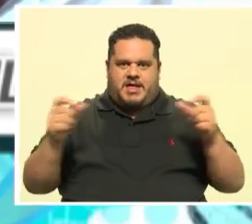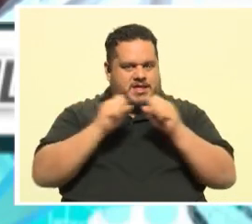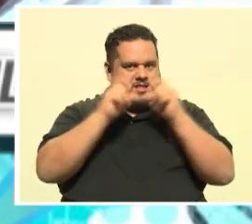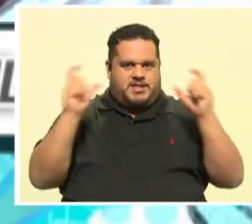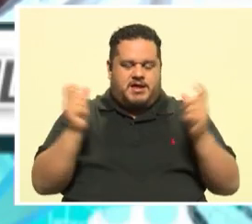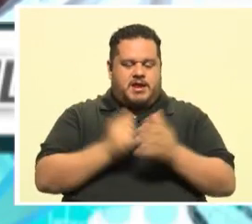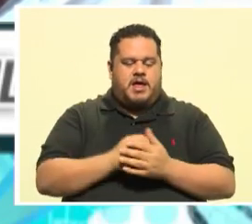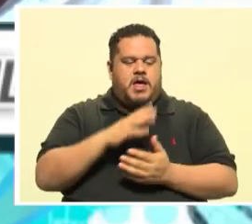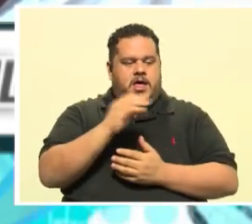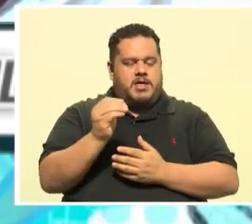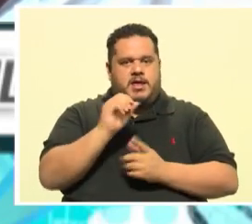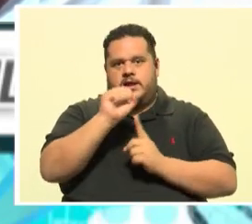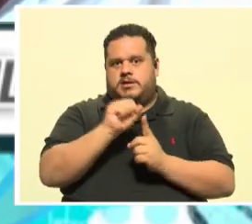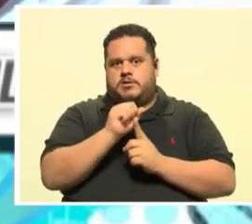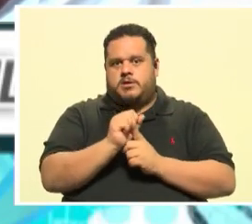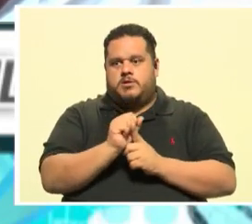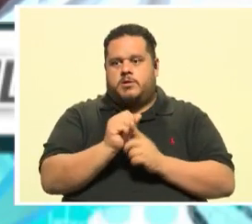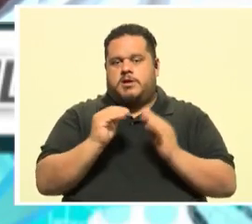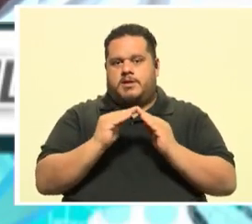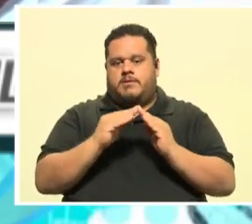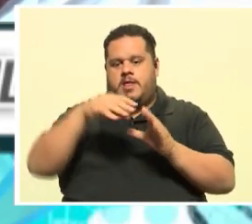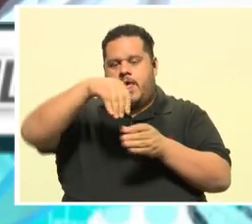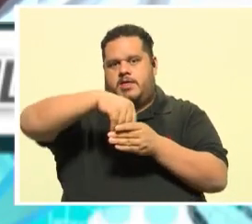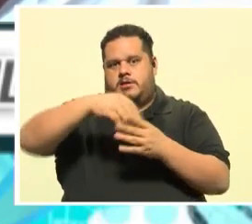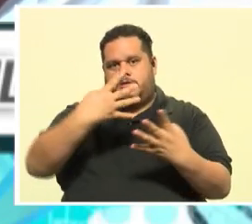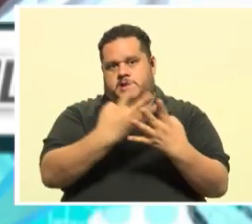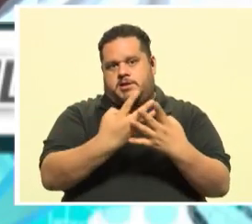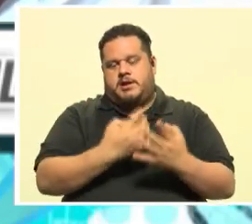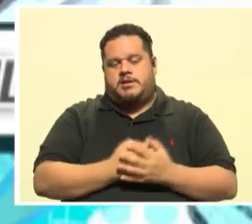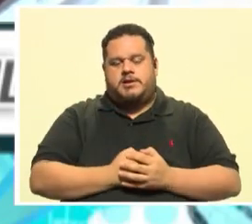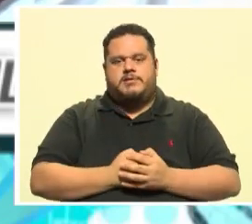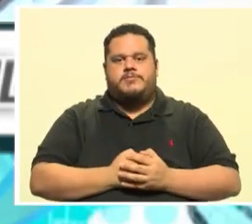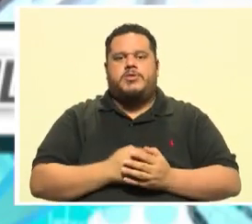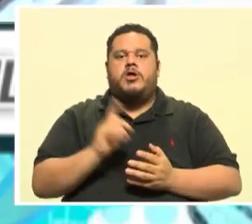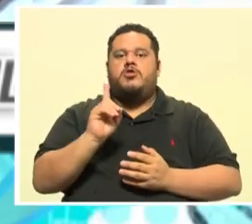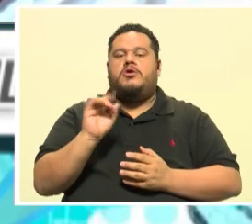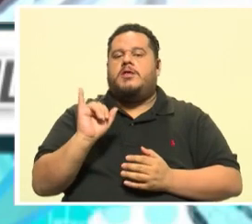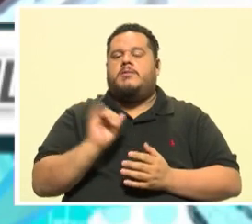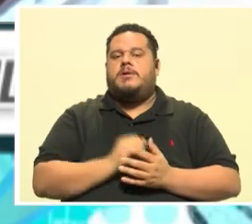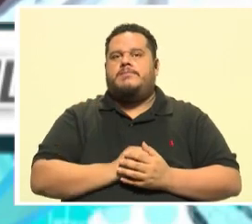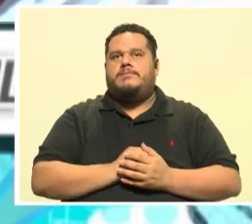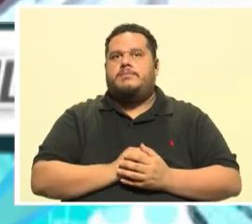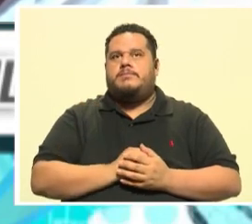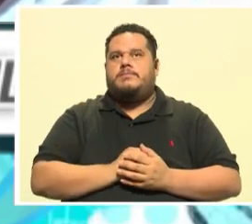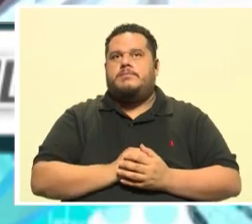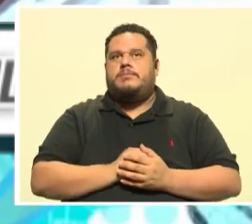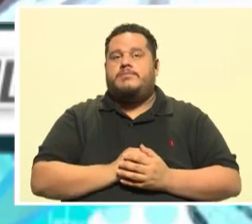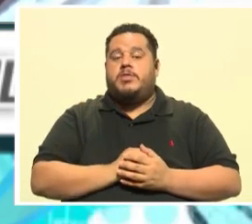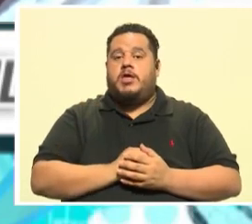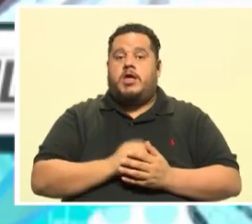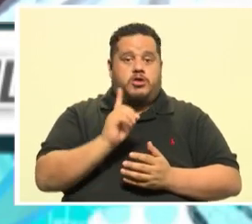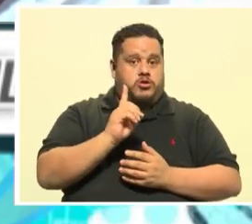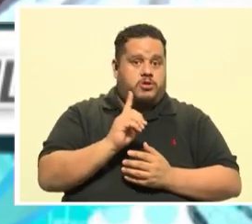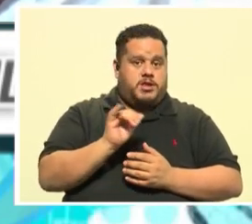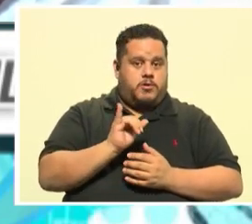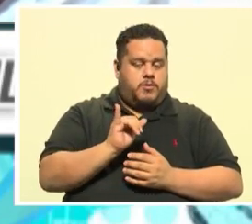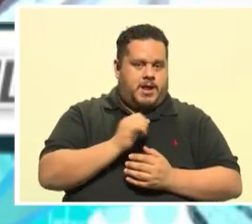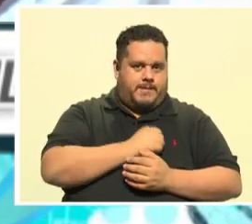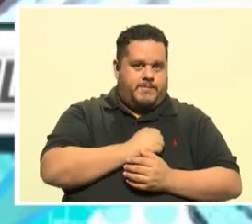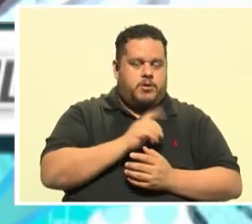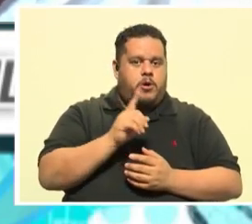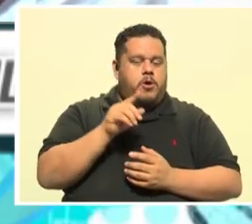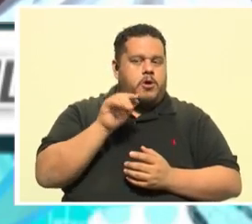Salvador tiene rasgos, ¿verdad?, que podríamos recapitular muy rápidamente, ¿verdad? Es el país más pequeño de Centroamérica,